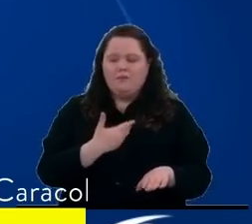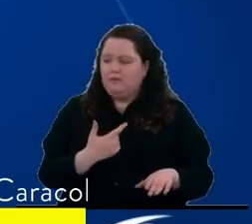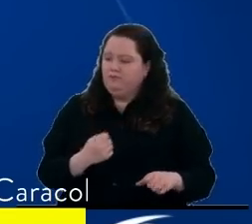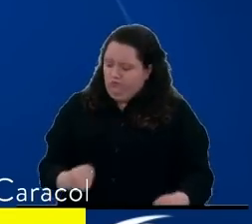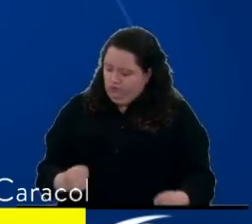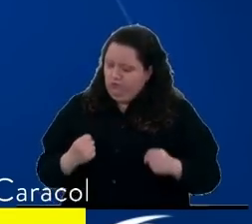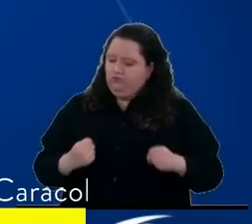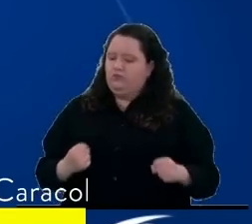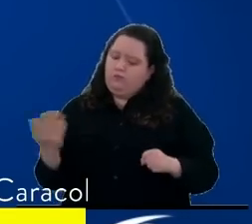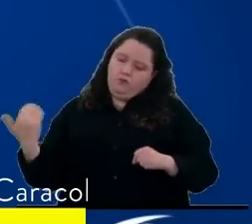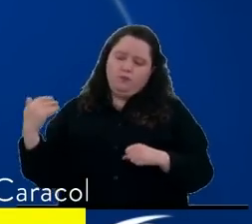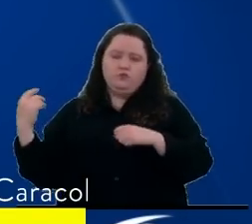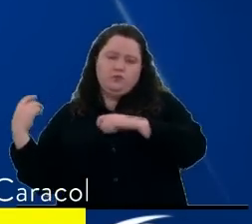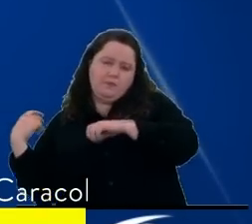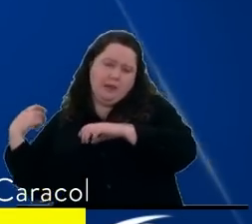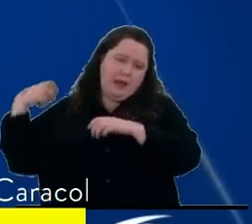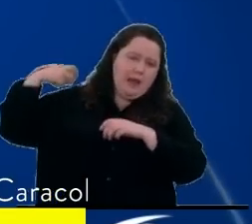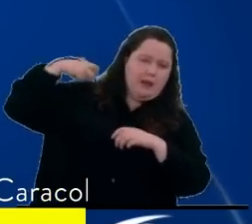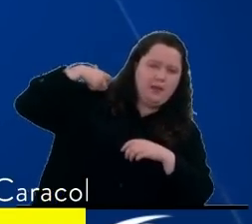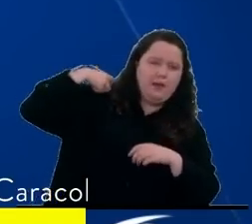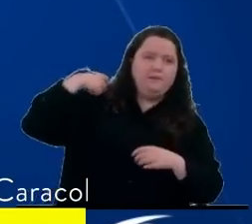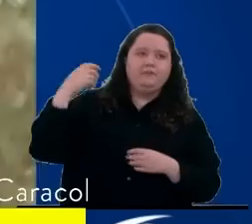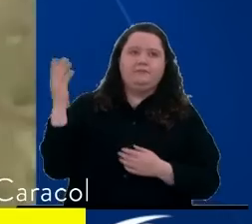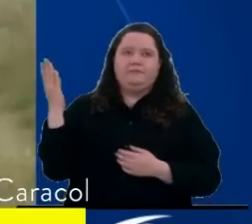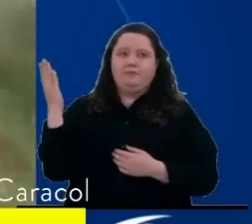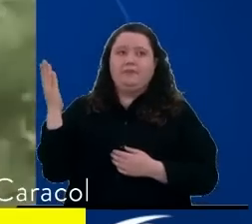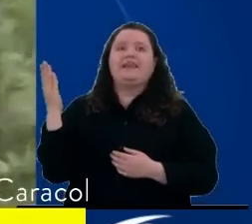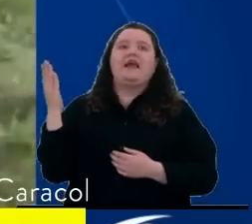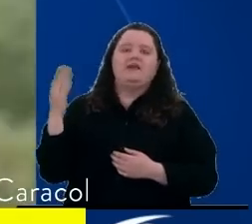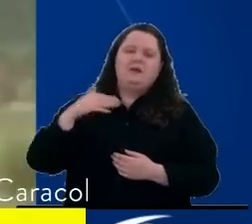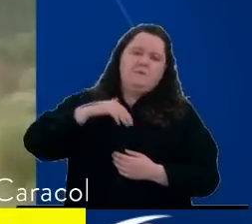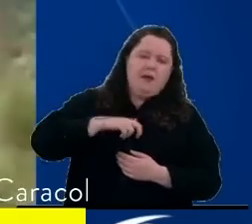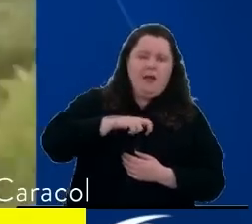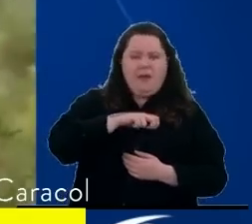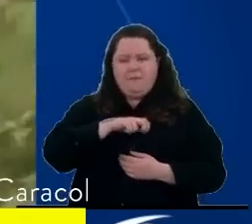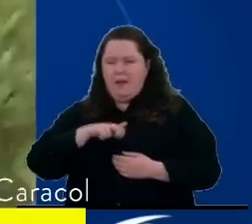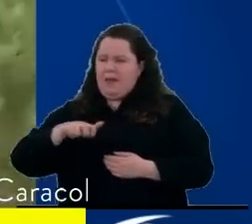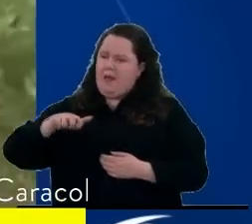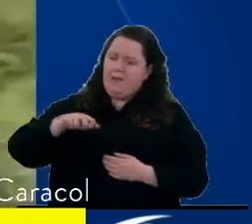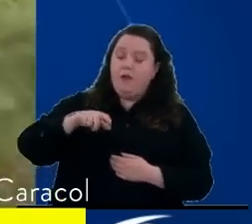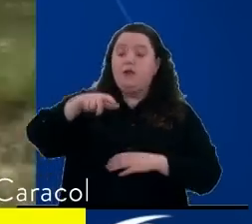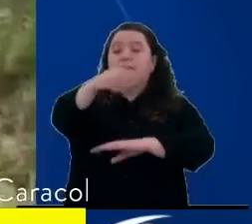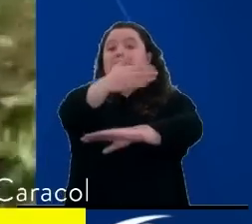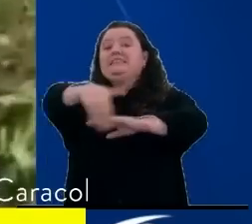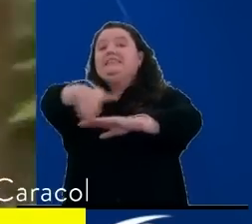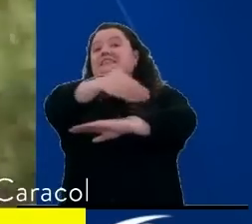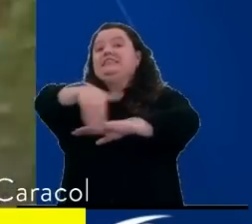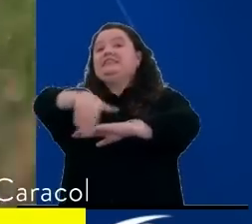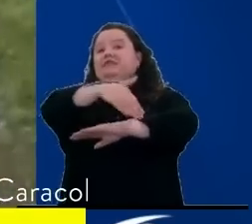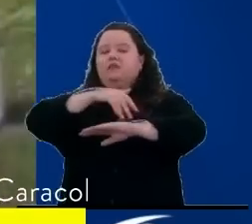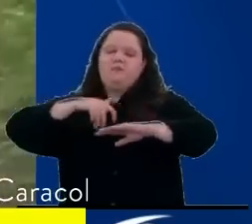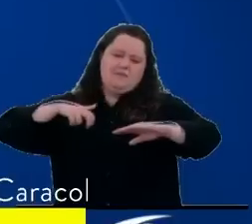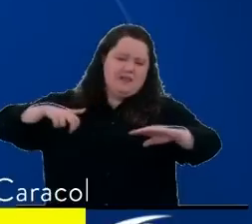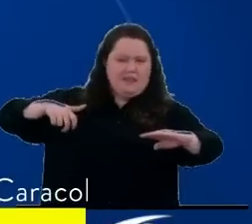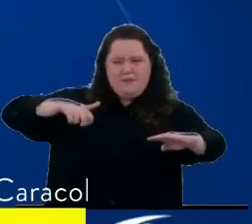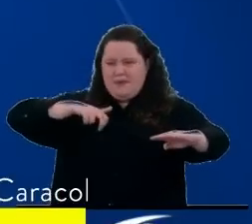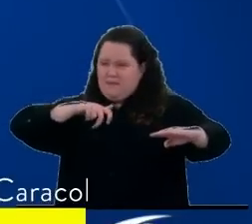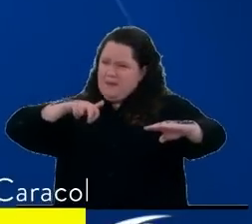de valor y lo sube a su espalda. Y continúa en el recorrido hasta la carretera.